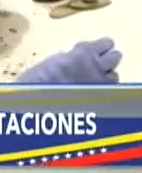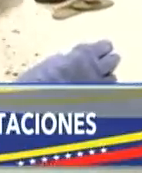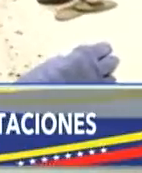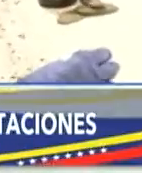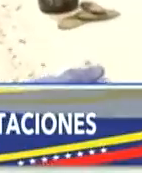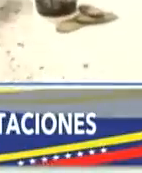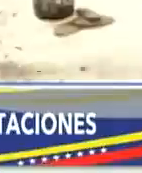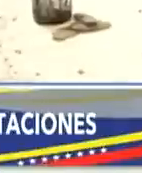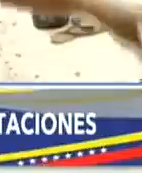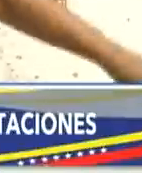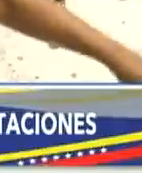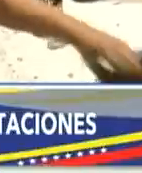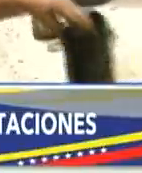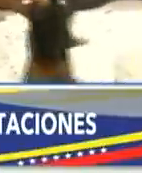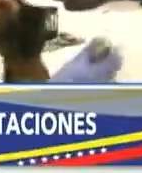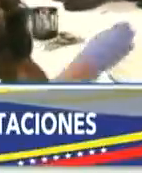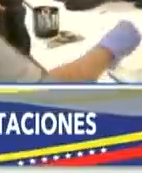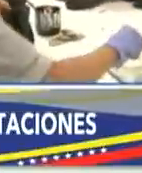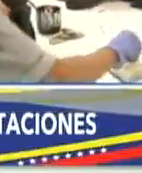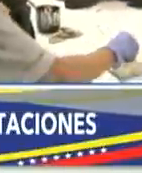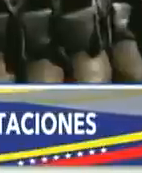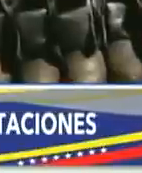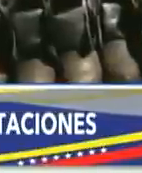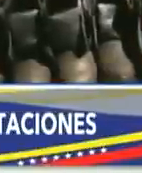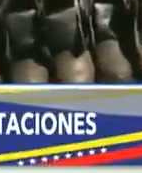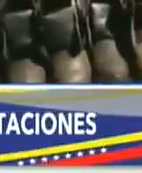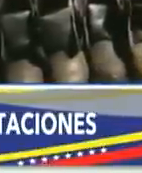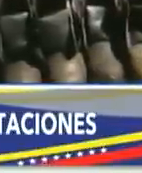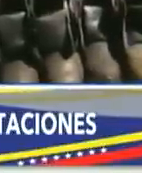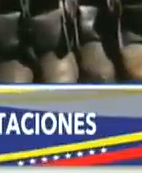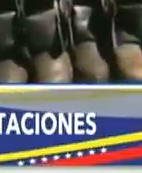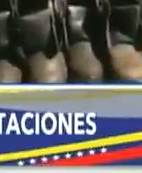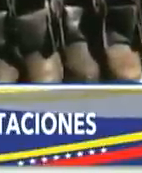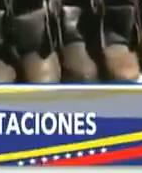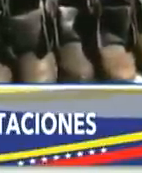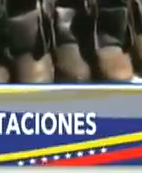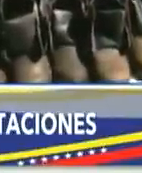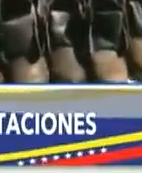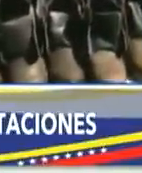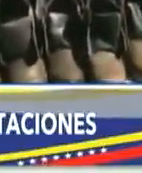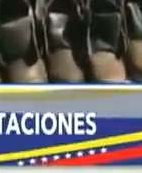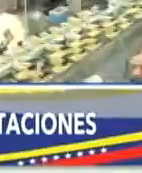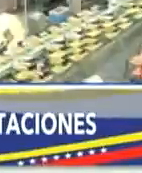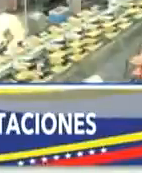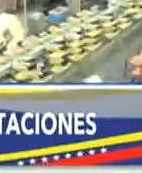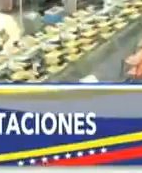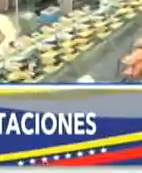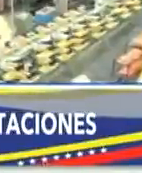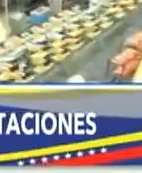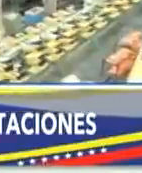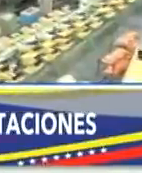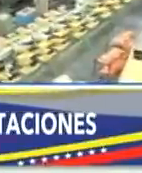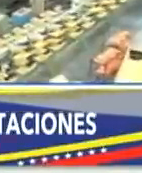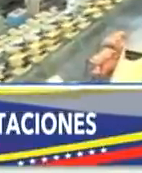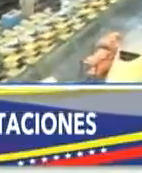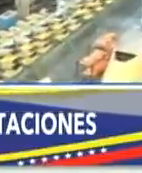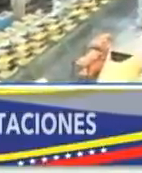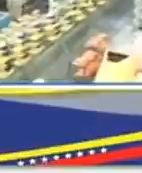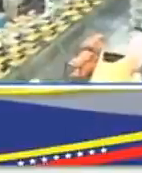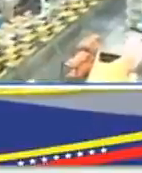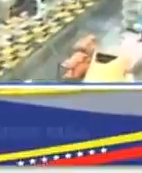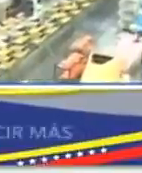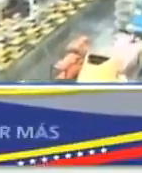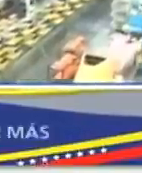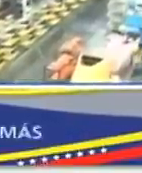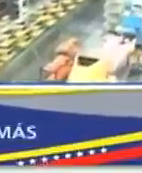de oro, todo lo demás sale perfecto. Quiere decir, si un productor, un empresario, una empresa quiere